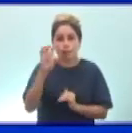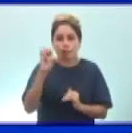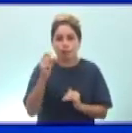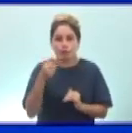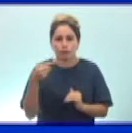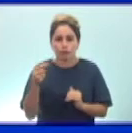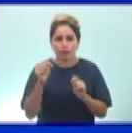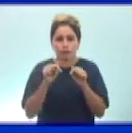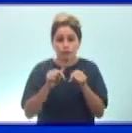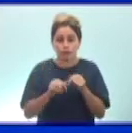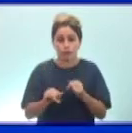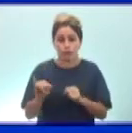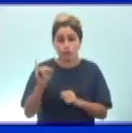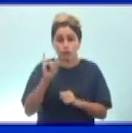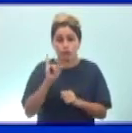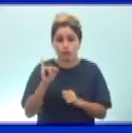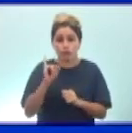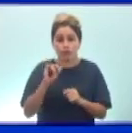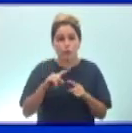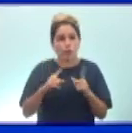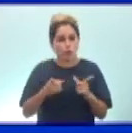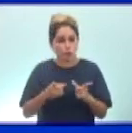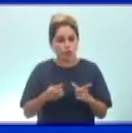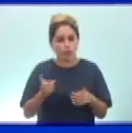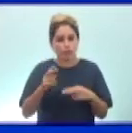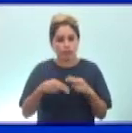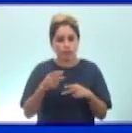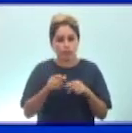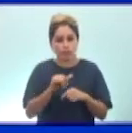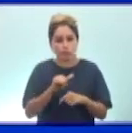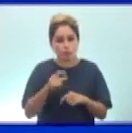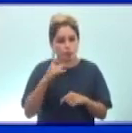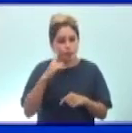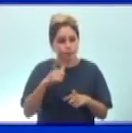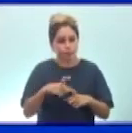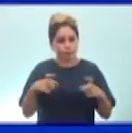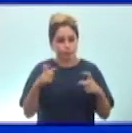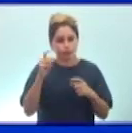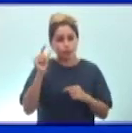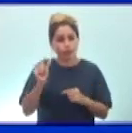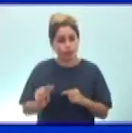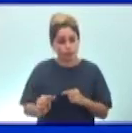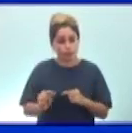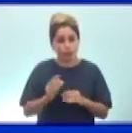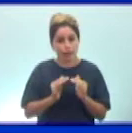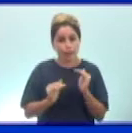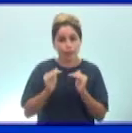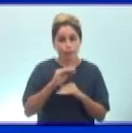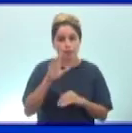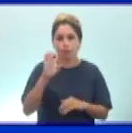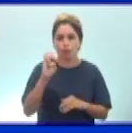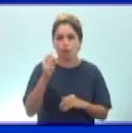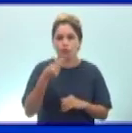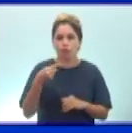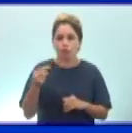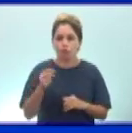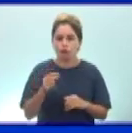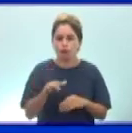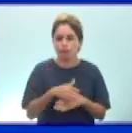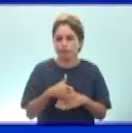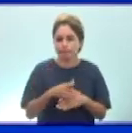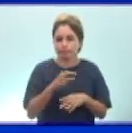tanto, si aplicamos el principio de exclusión de Pauling, donde plantea que el máximo de electrones en cada orbital es de